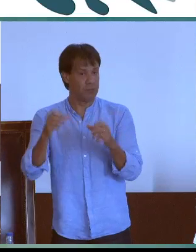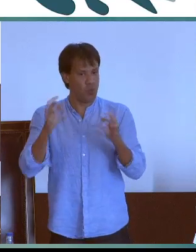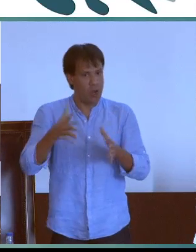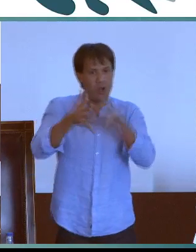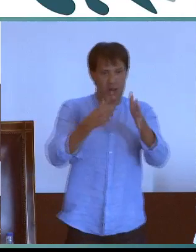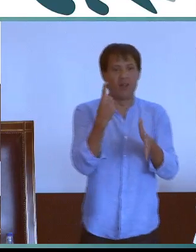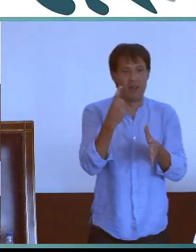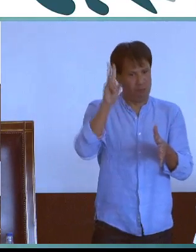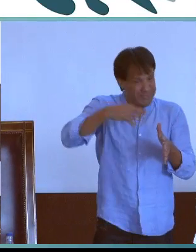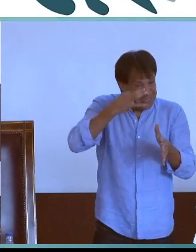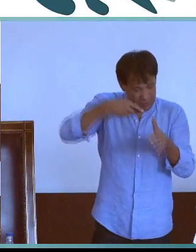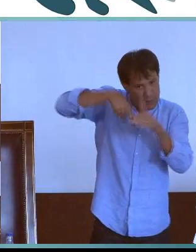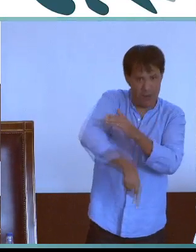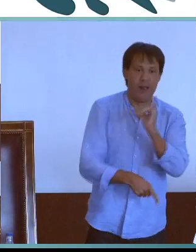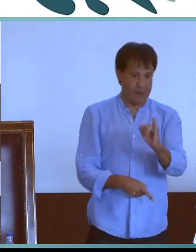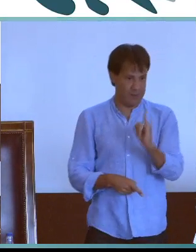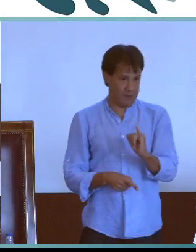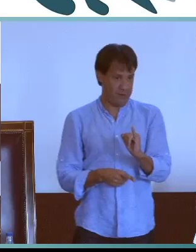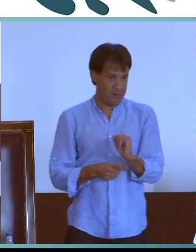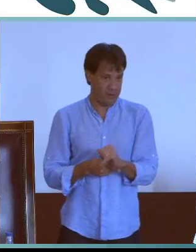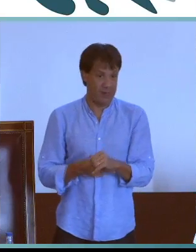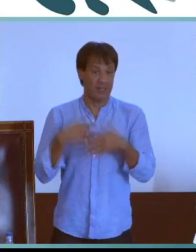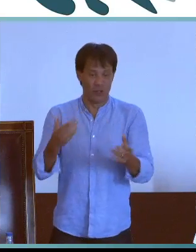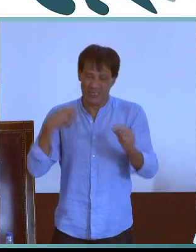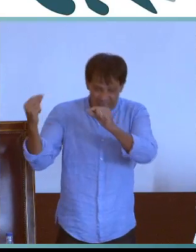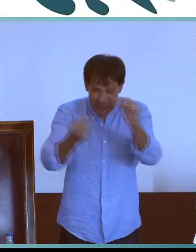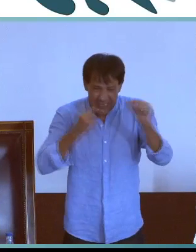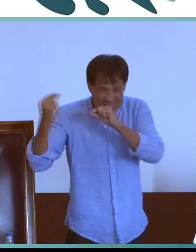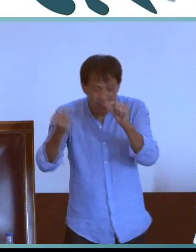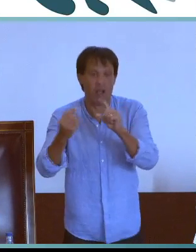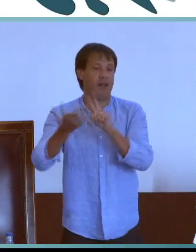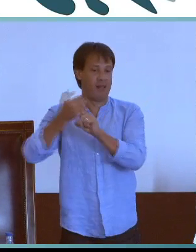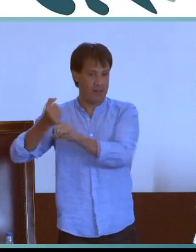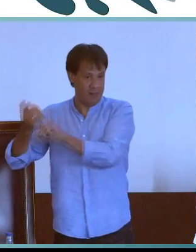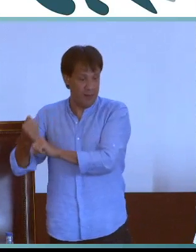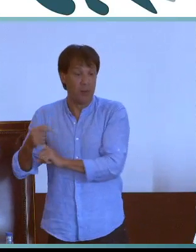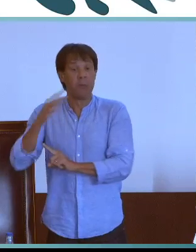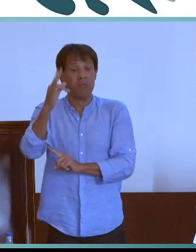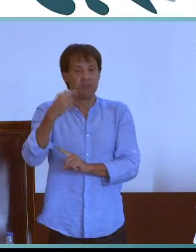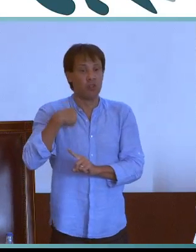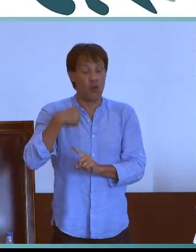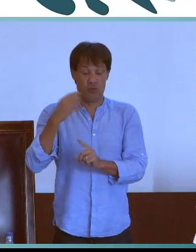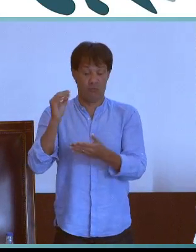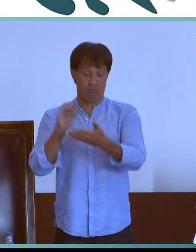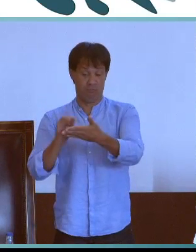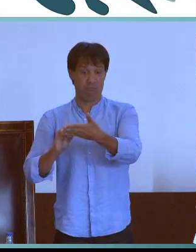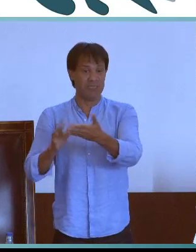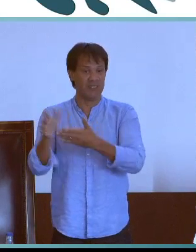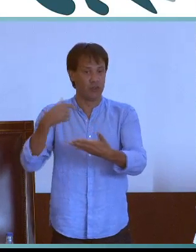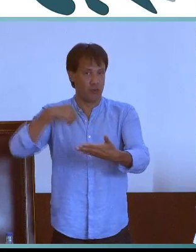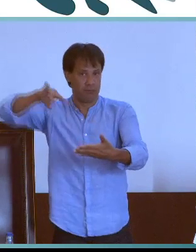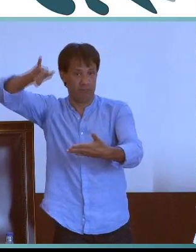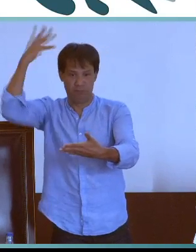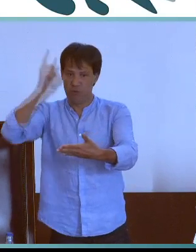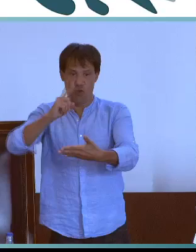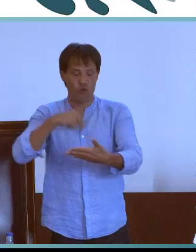si era adjetivo, podíamos catalogarlo, ¿vale? Y entonces podíamos profundizar en el tema. Entonces estuvimos debatiendo y entonces detectamos cuáles fueron los